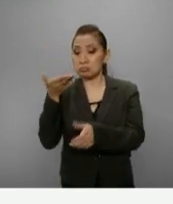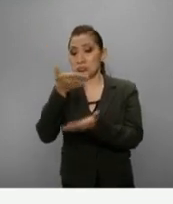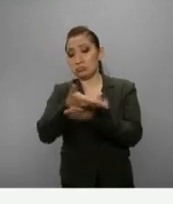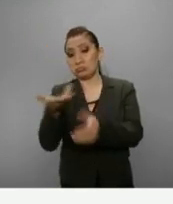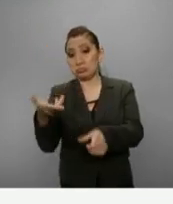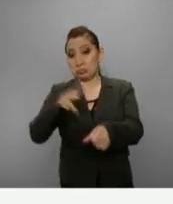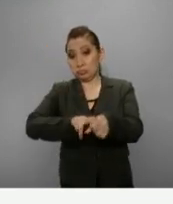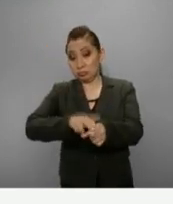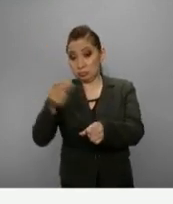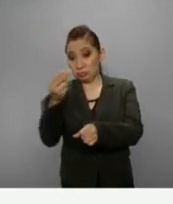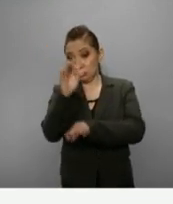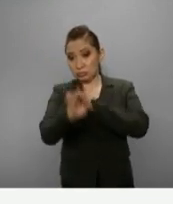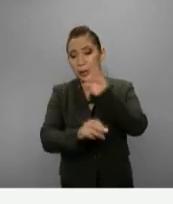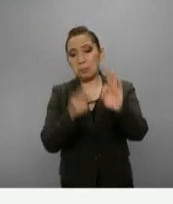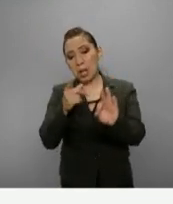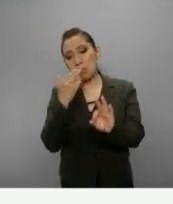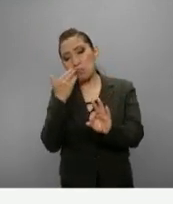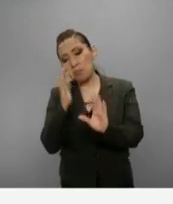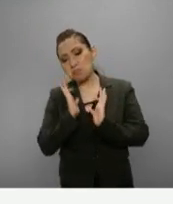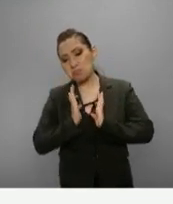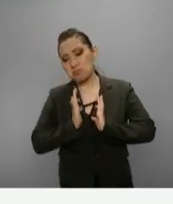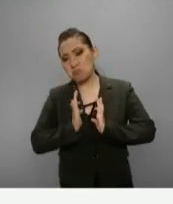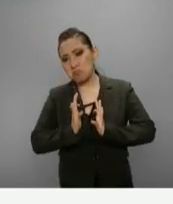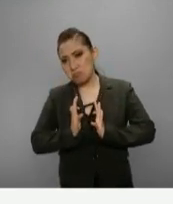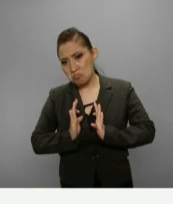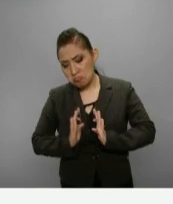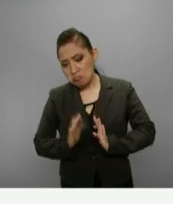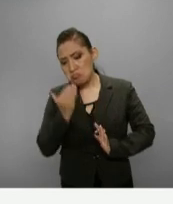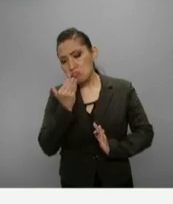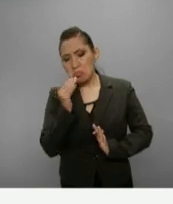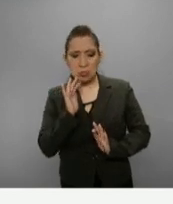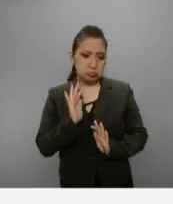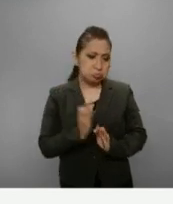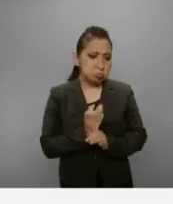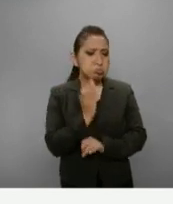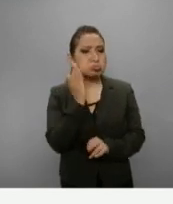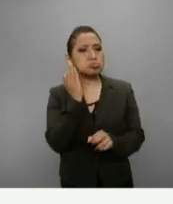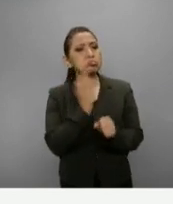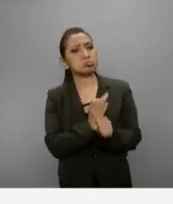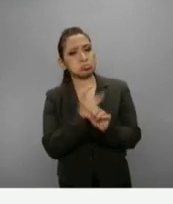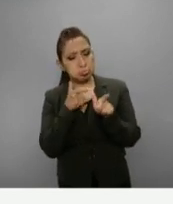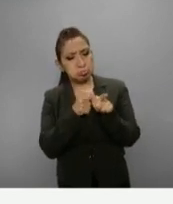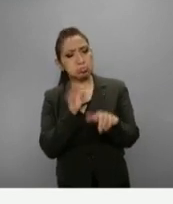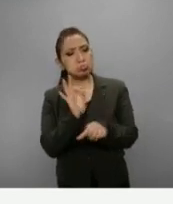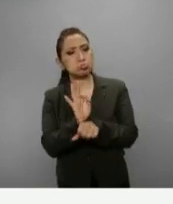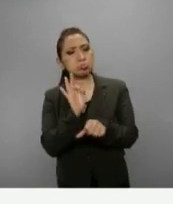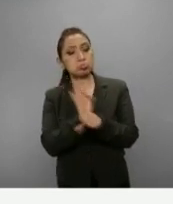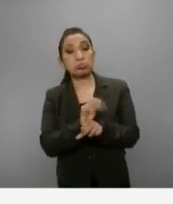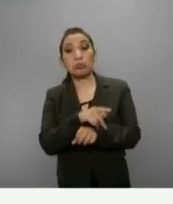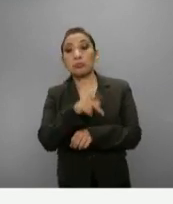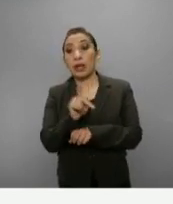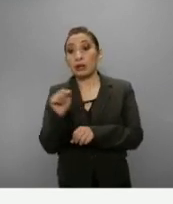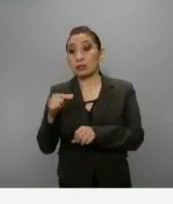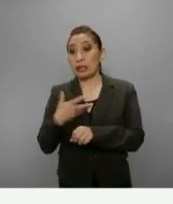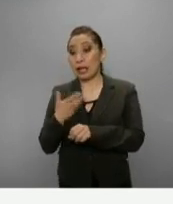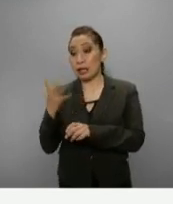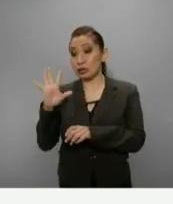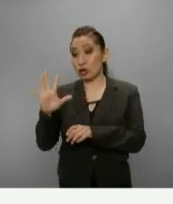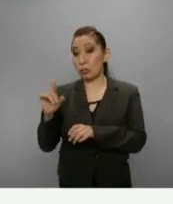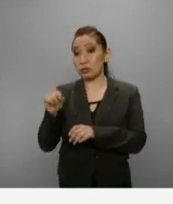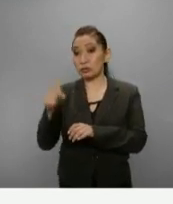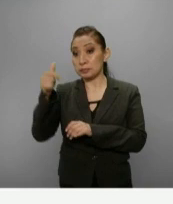9.4% tuvo que ser hospitalizado, pero en condición estable, en condición, digamos, de seguimiento. Pero sí tenemos